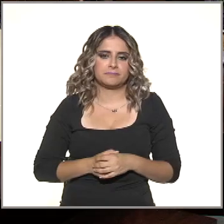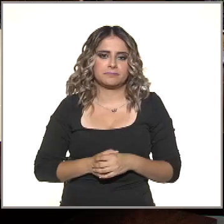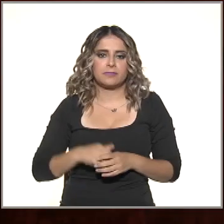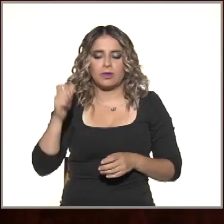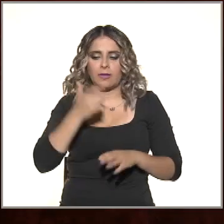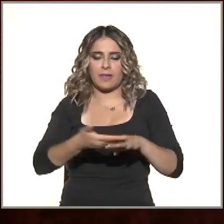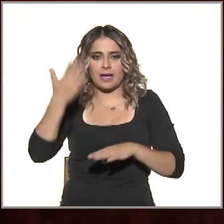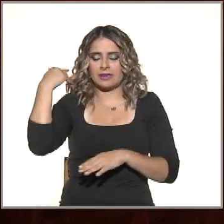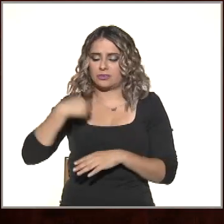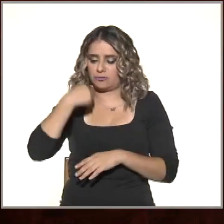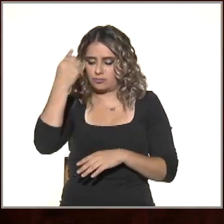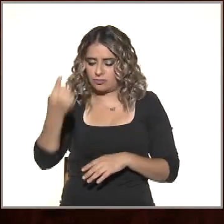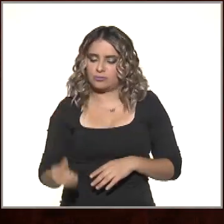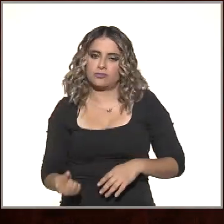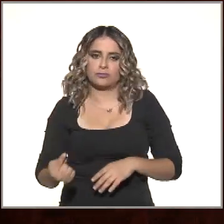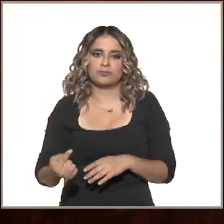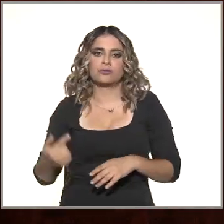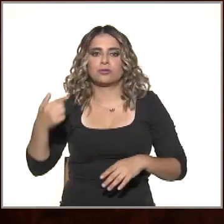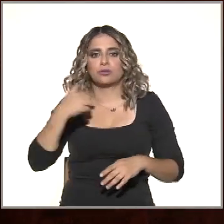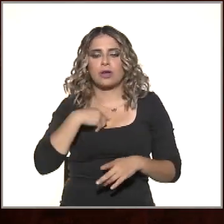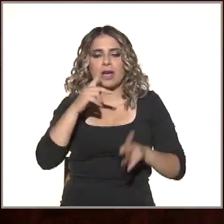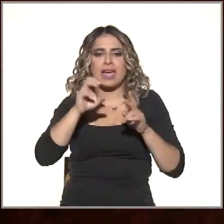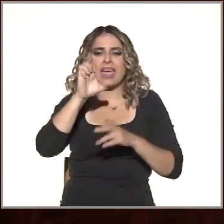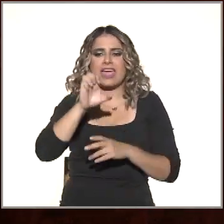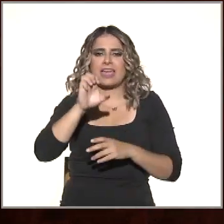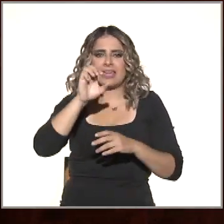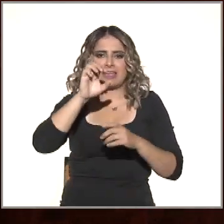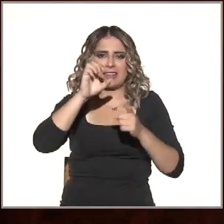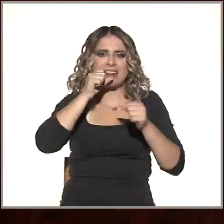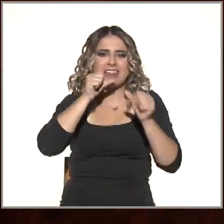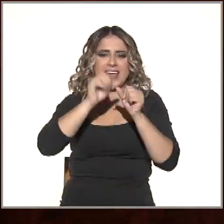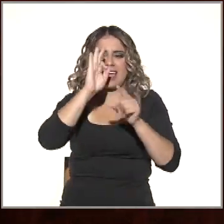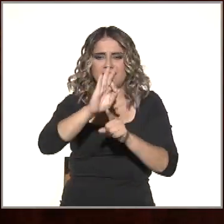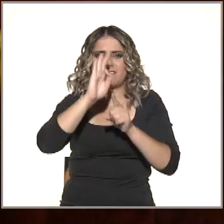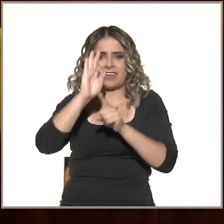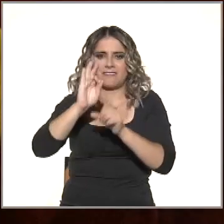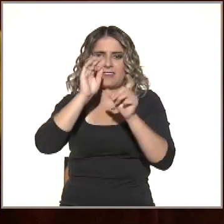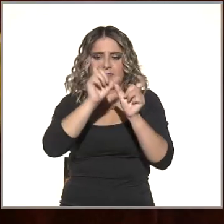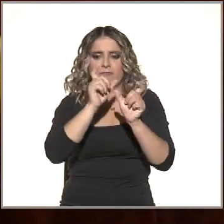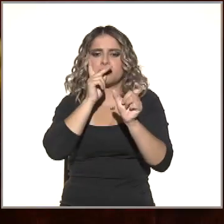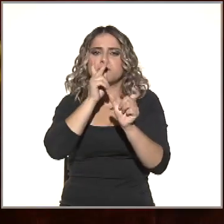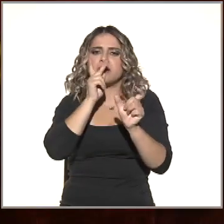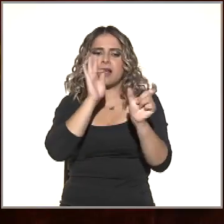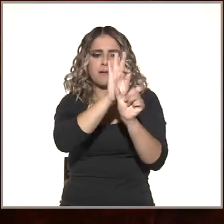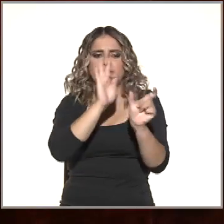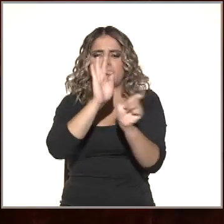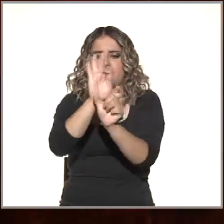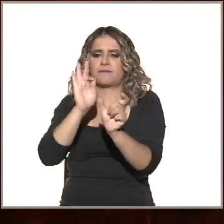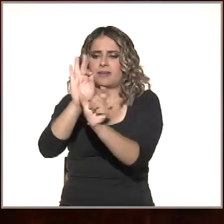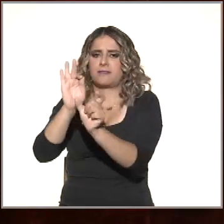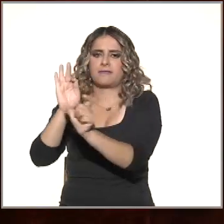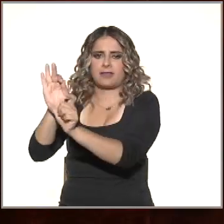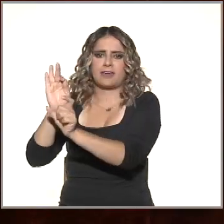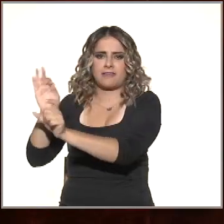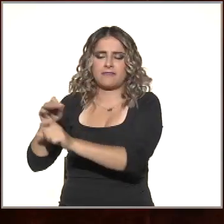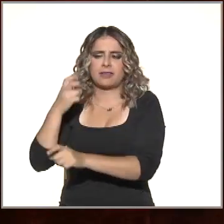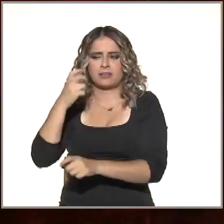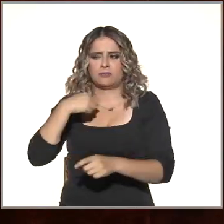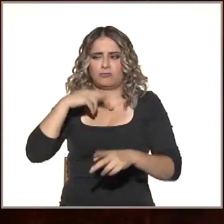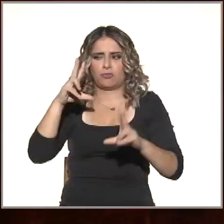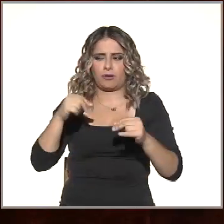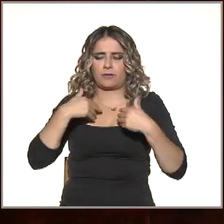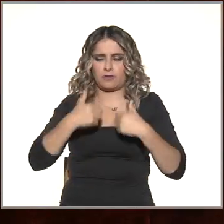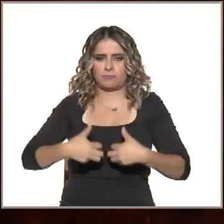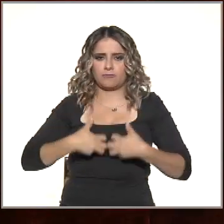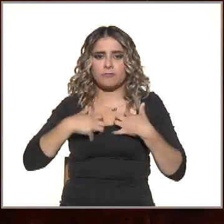era chica, mi mamá hablaba con la F para que yo no entendiera y eso me hacía sentir muy mal. Ahora me doy cuenta que ella nunca